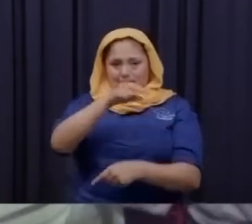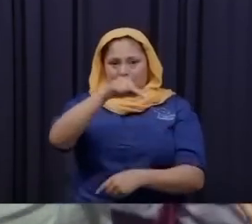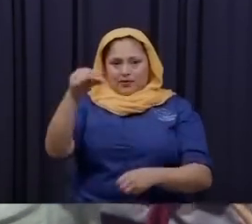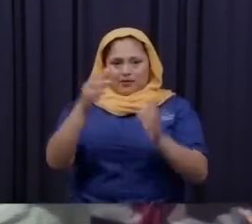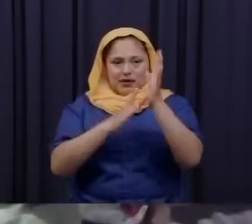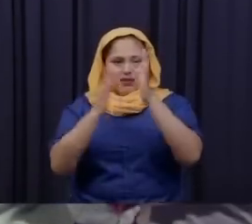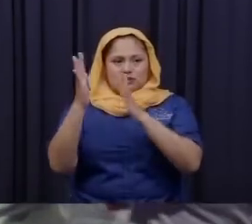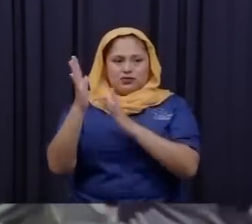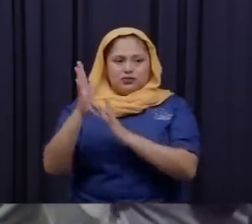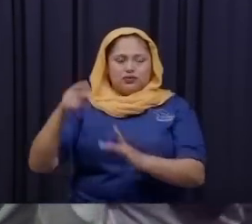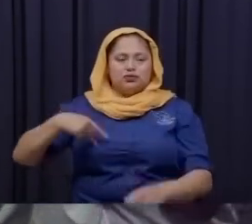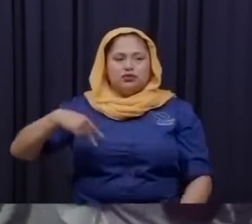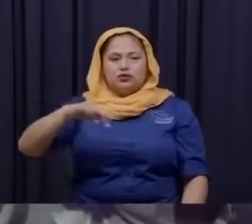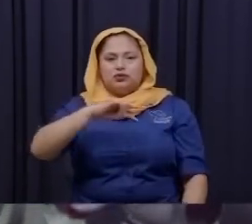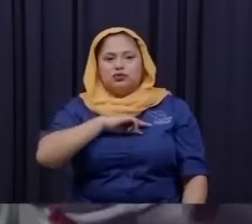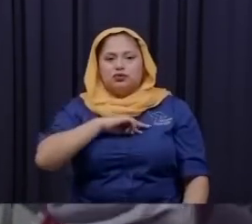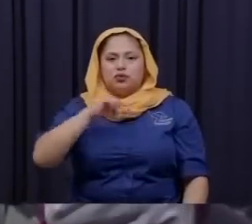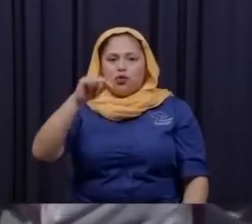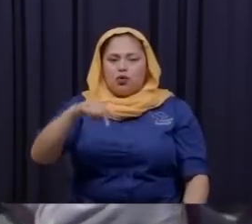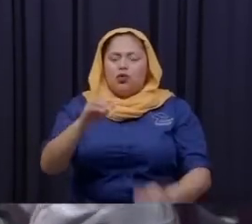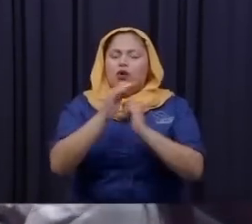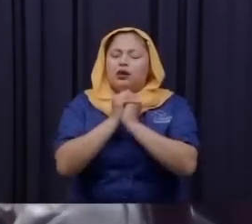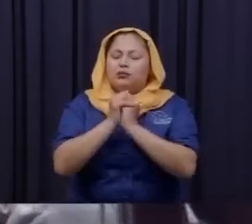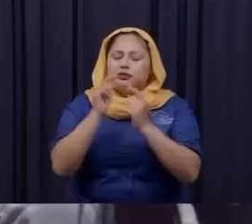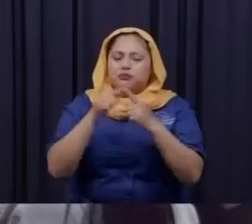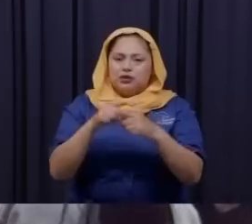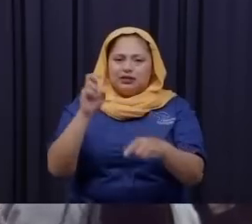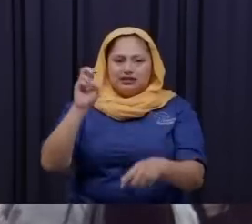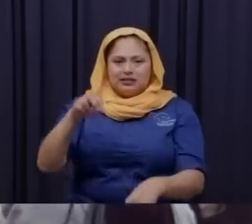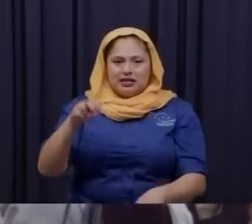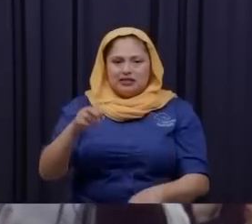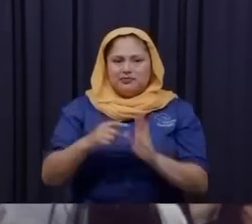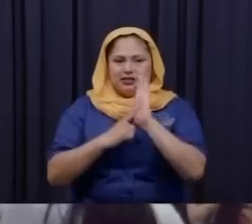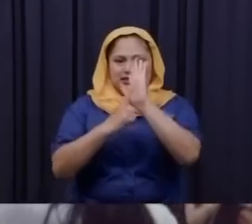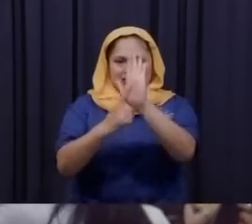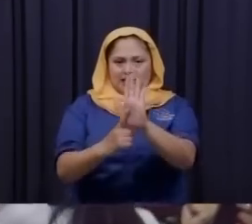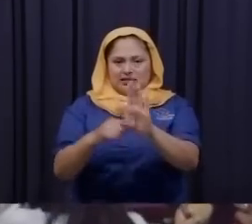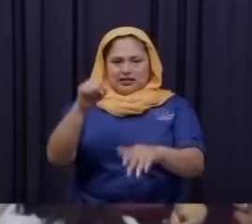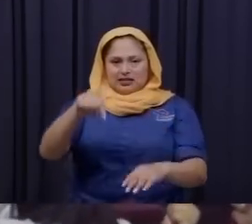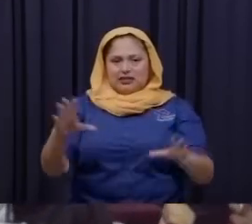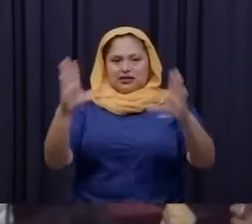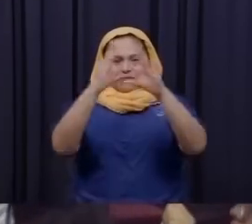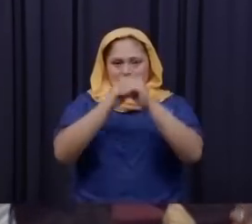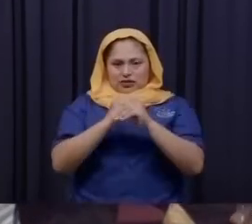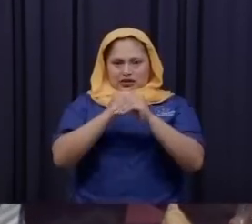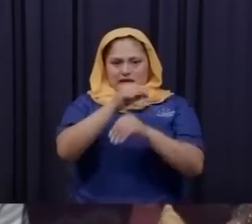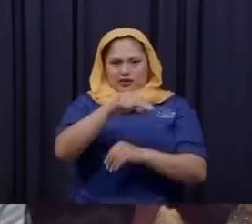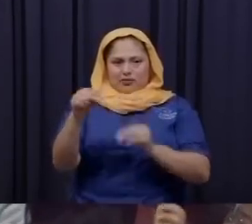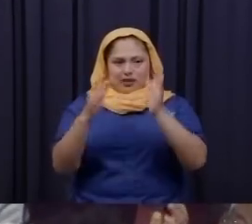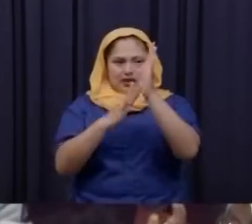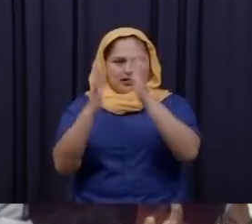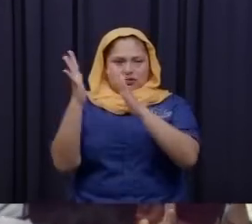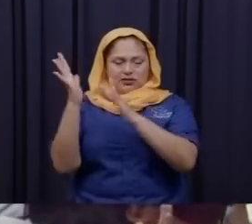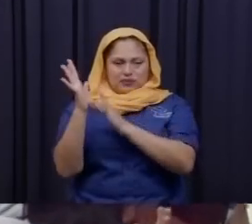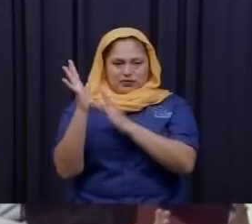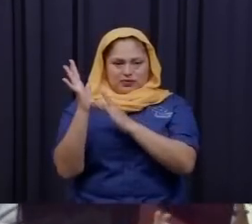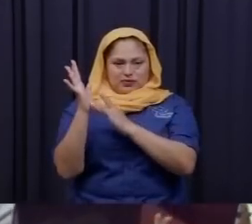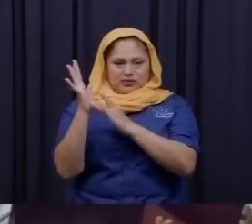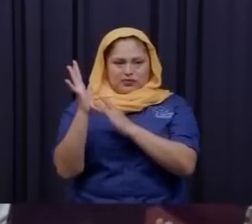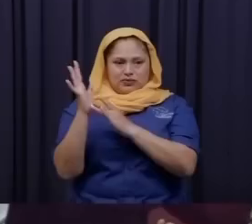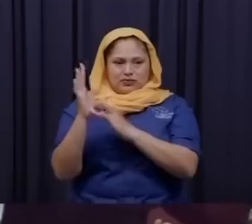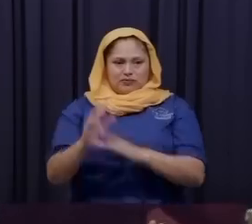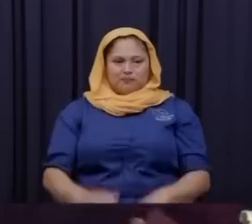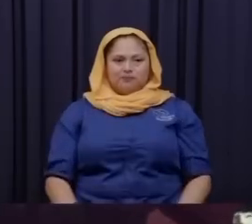Jesús. Nosotros venimos orando por las peticiones presentadas esta noche, en el nombre de Jesús de Nazaret.